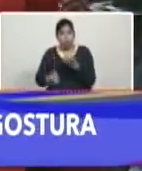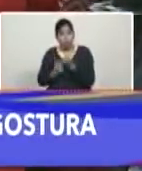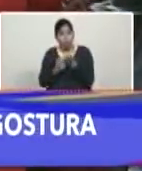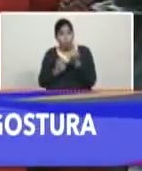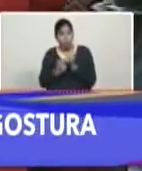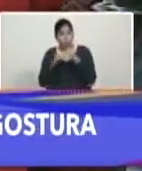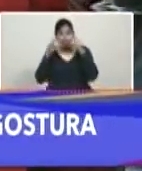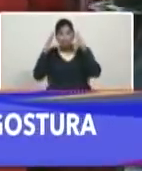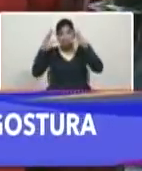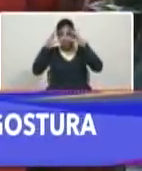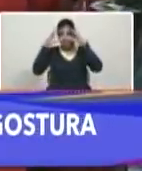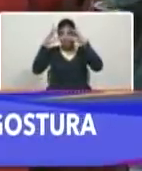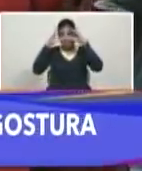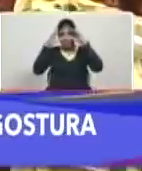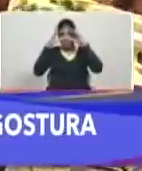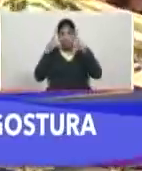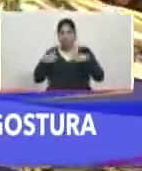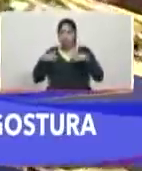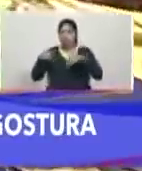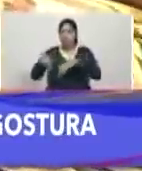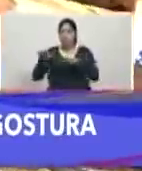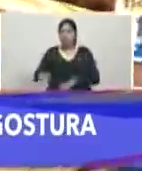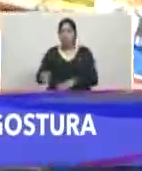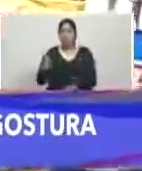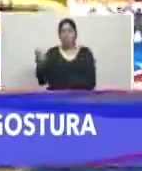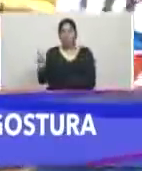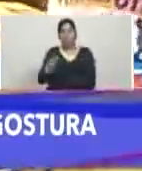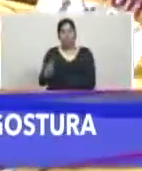Se las voy a dejar aquí un mes.